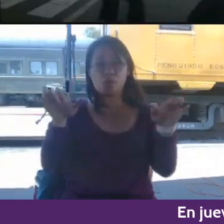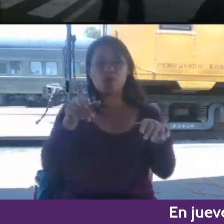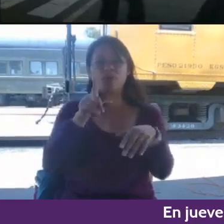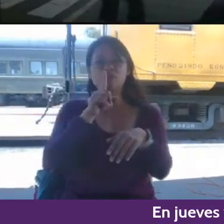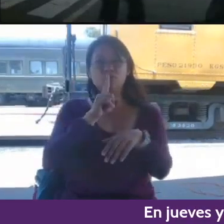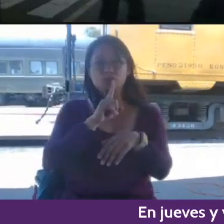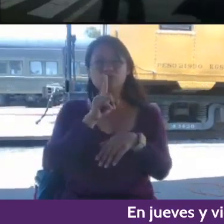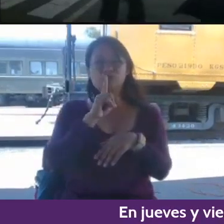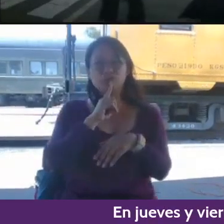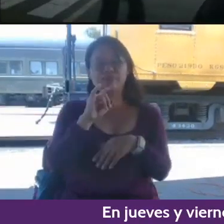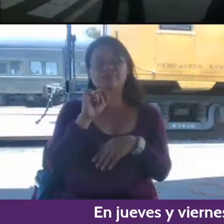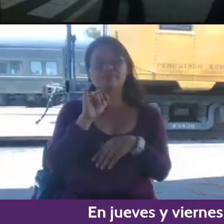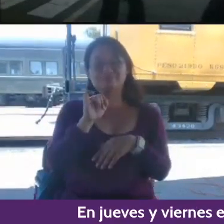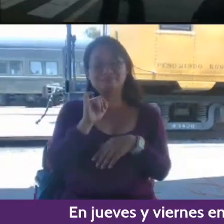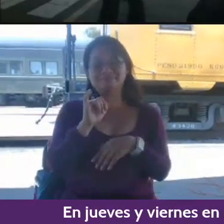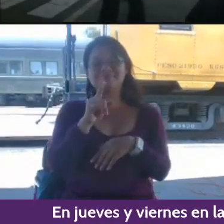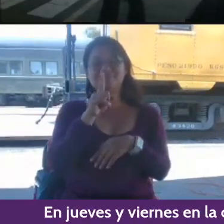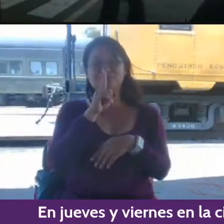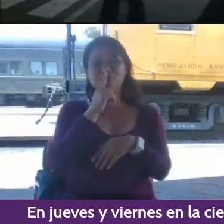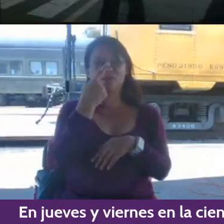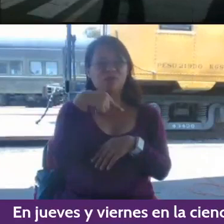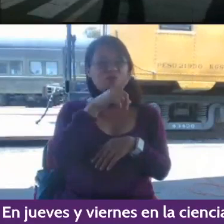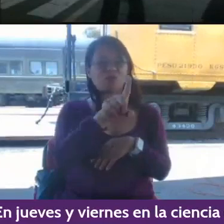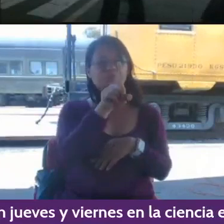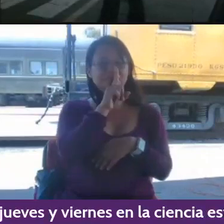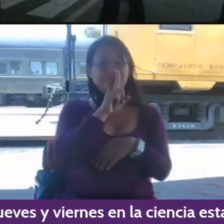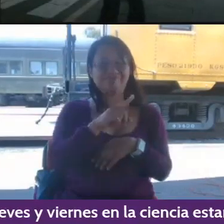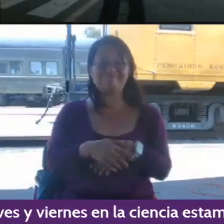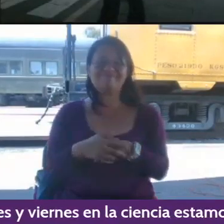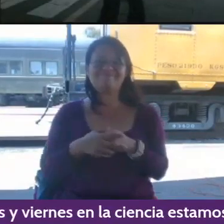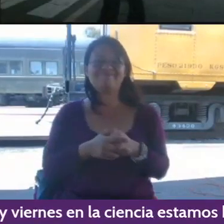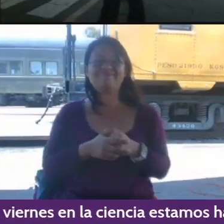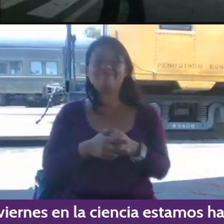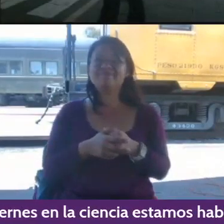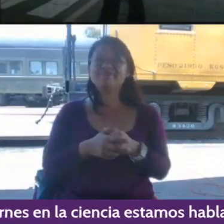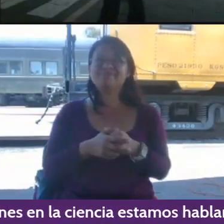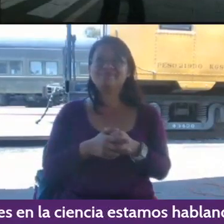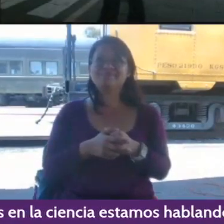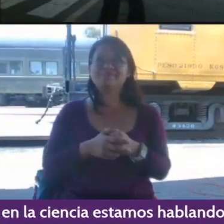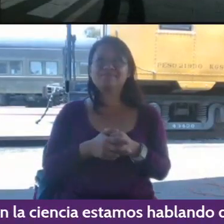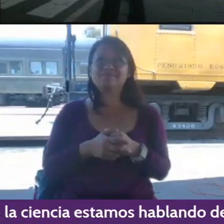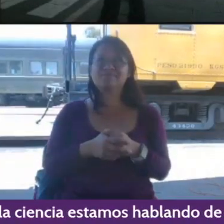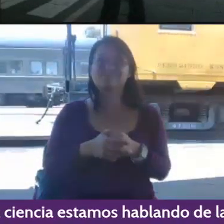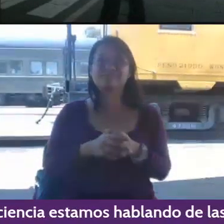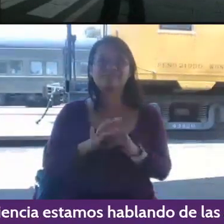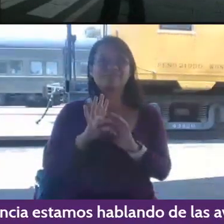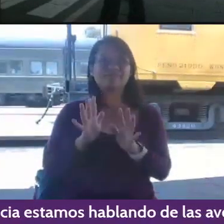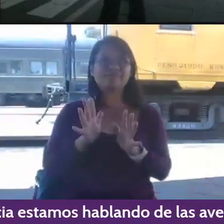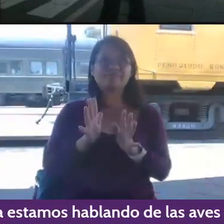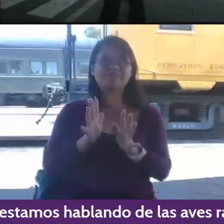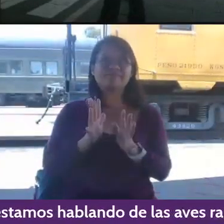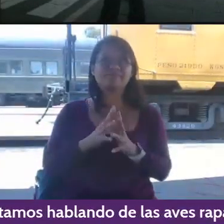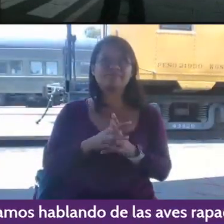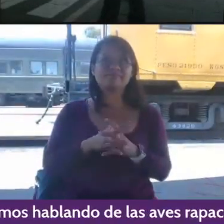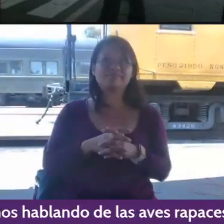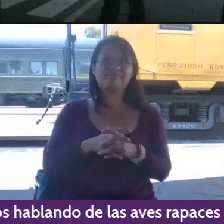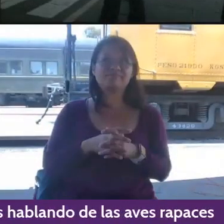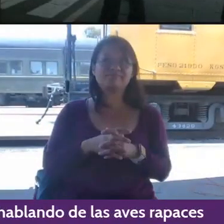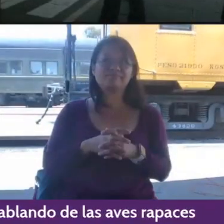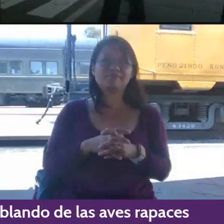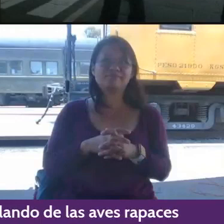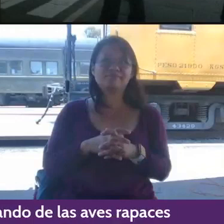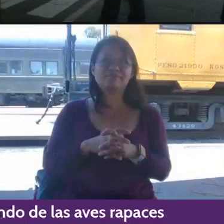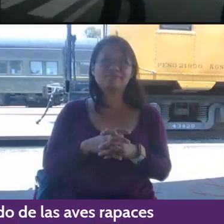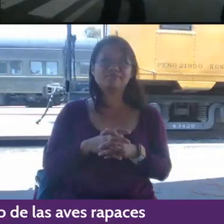shh, para que se callen, y se hace así porque así, ¿no? Pero ahorita, espera, ya vio. Unos segundos.